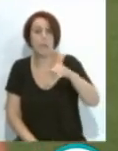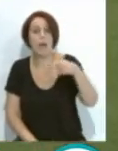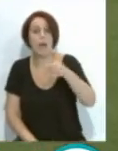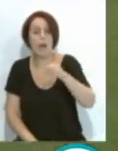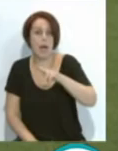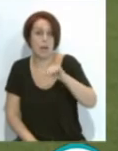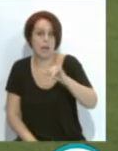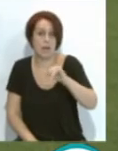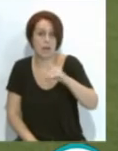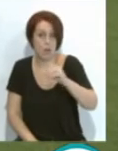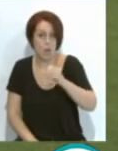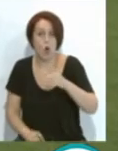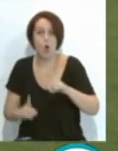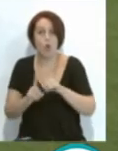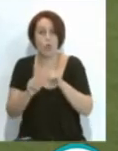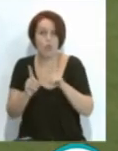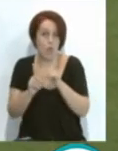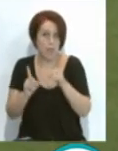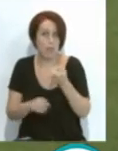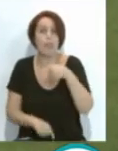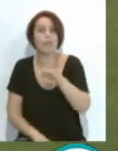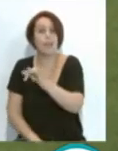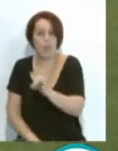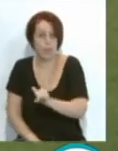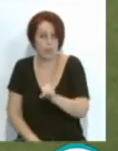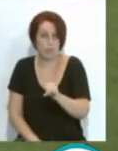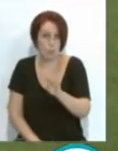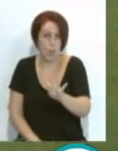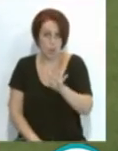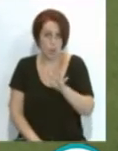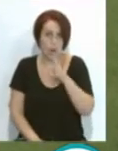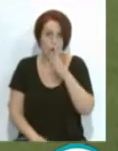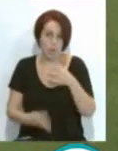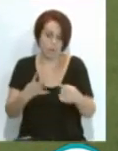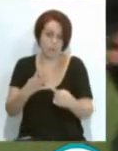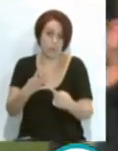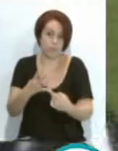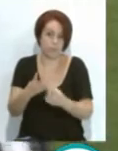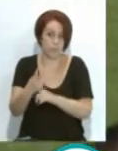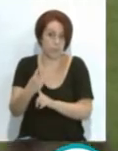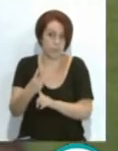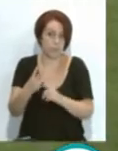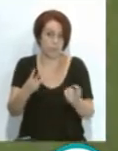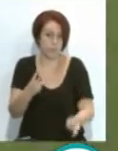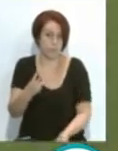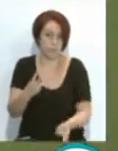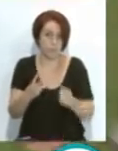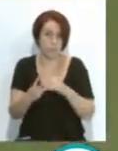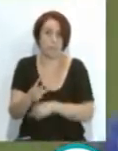y Ale Fernández. Me parece que eran los cuatro capitanes del equipo. Ahora el equipo se ha quedado sin uno de esos,